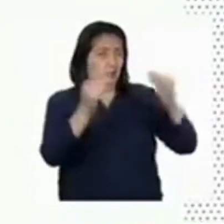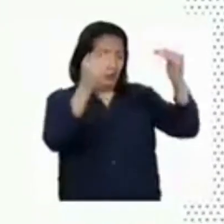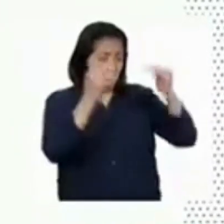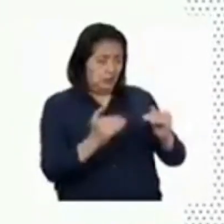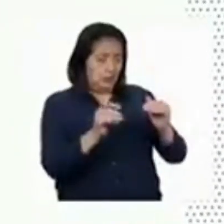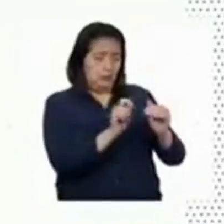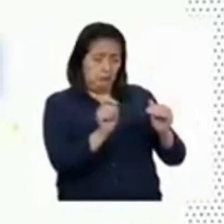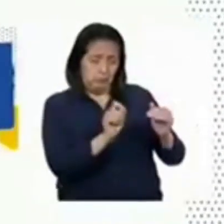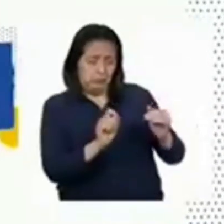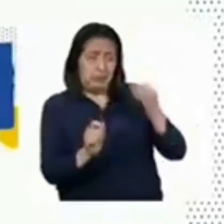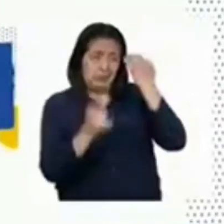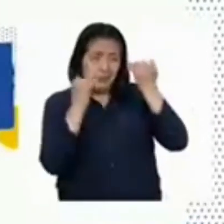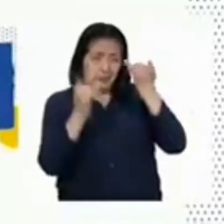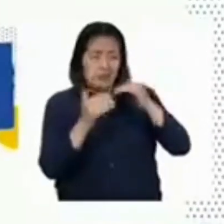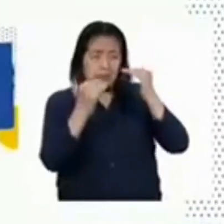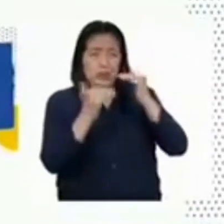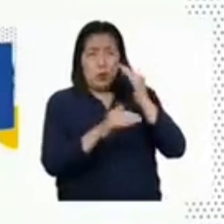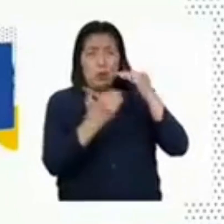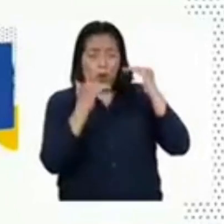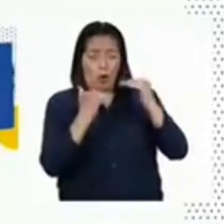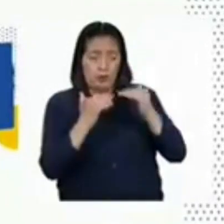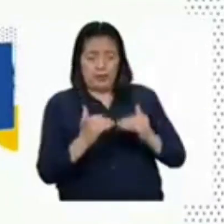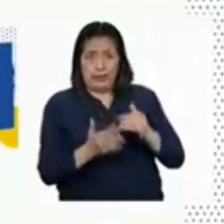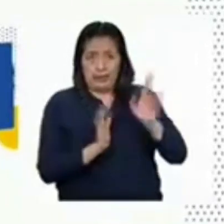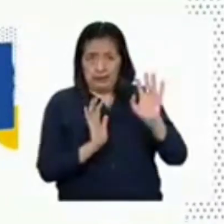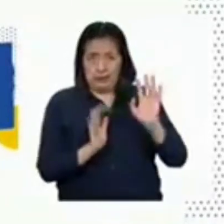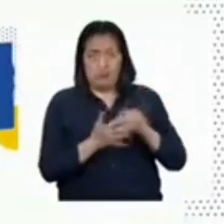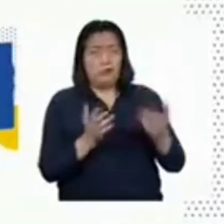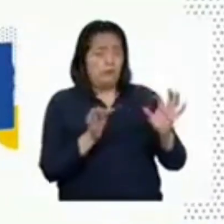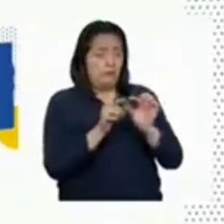de todo el texto las ideas deben estar ordenadas y relacionadas entre